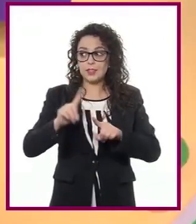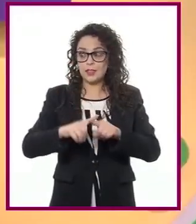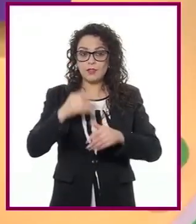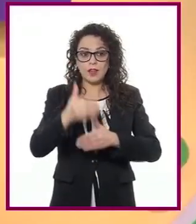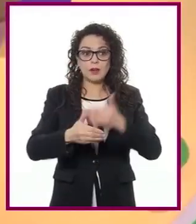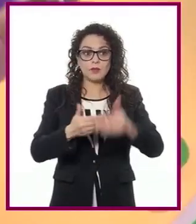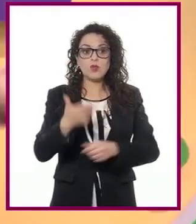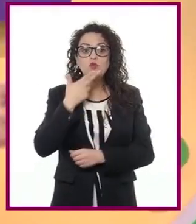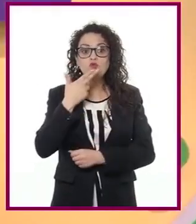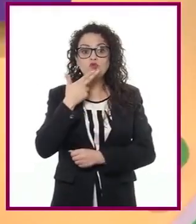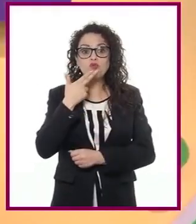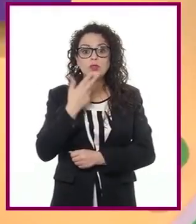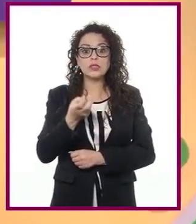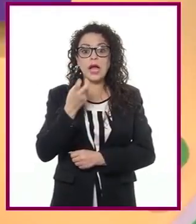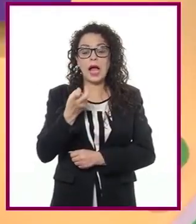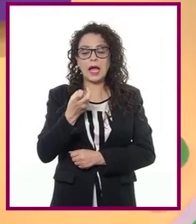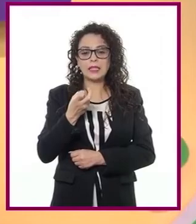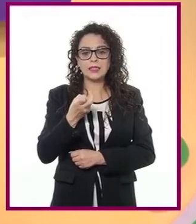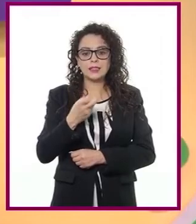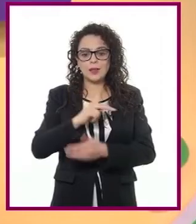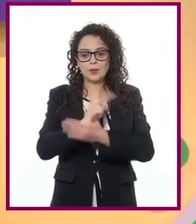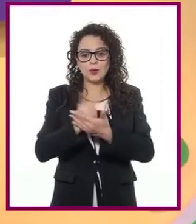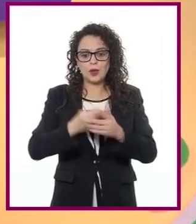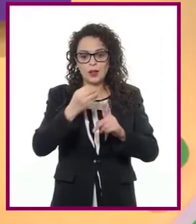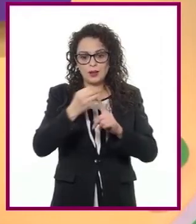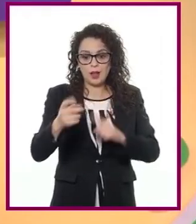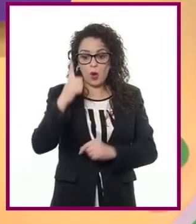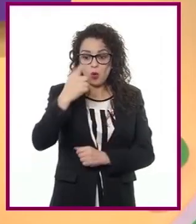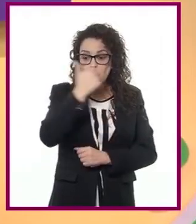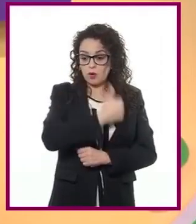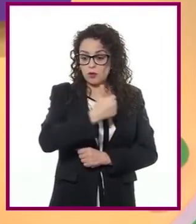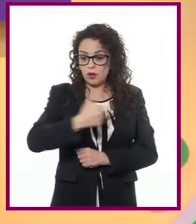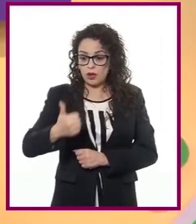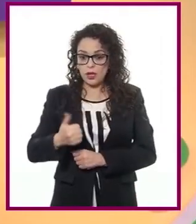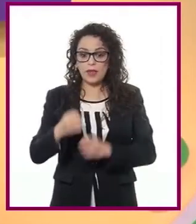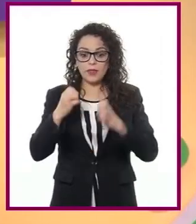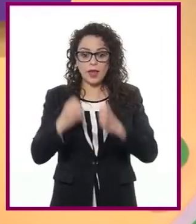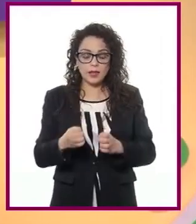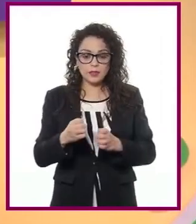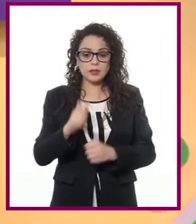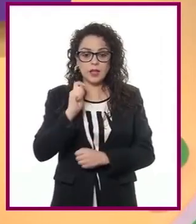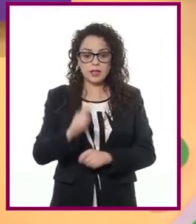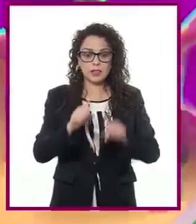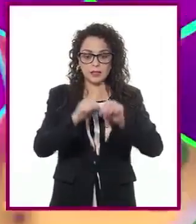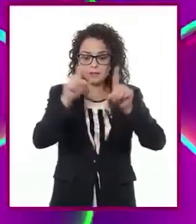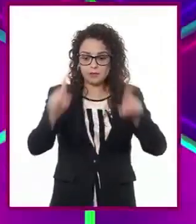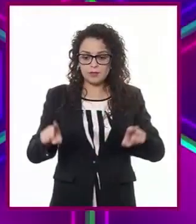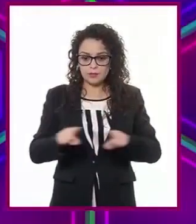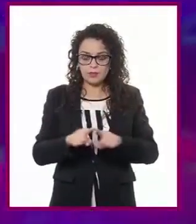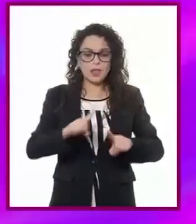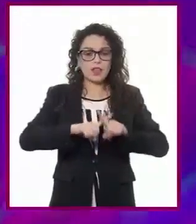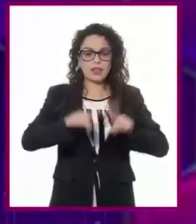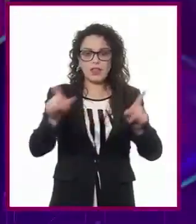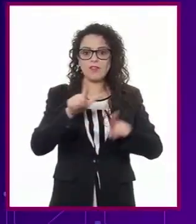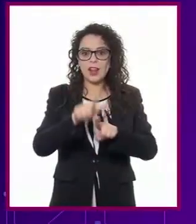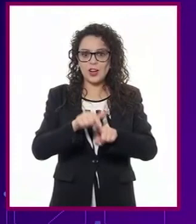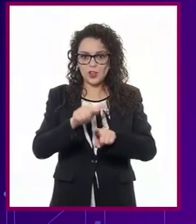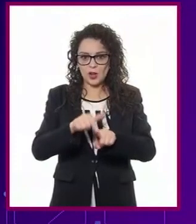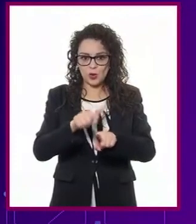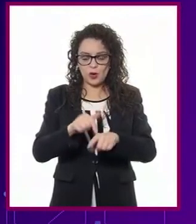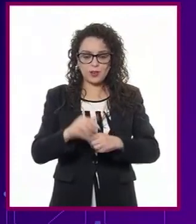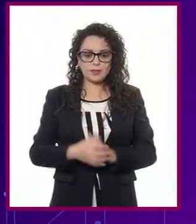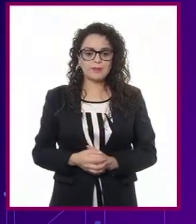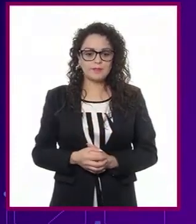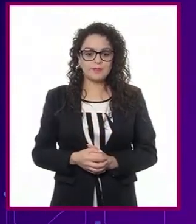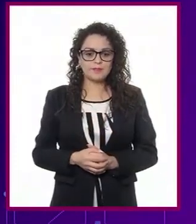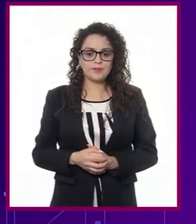se utilizaron durante esta sesión. Cada uno de ellos se encuentra en un recuadro de distinto color. En el recuadro